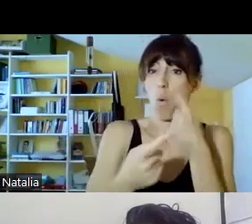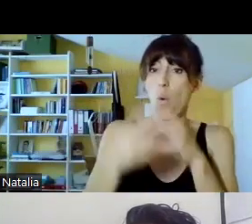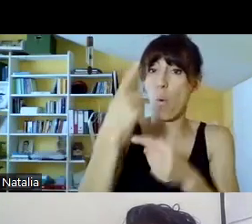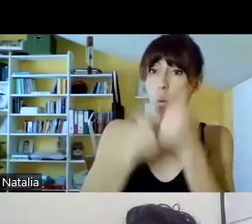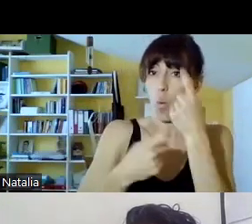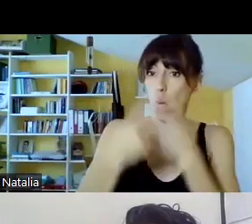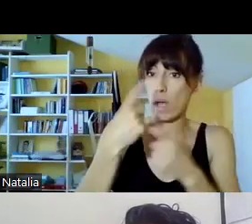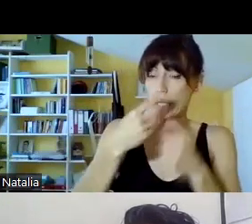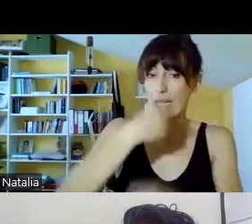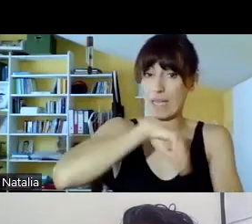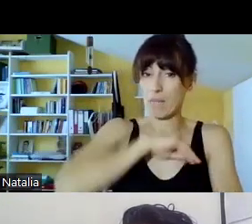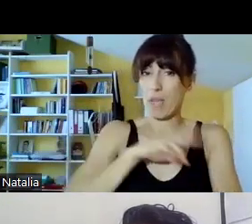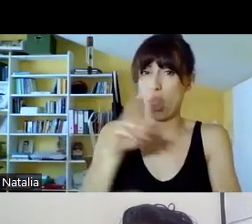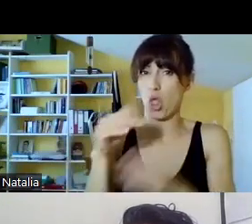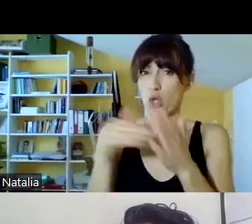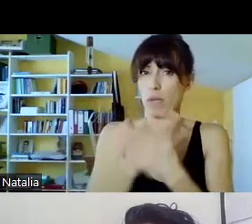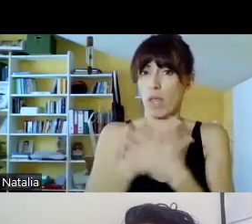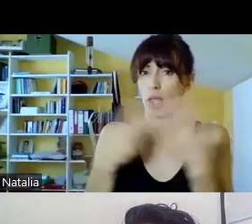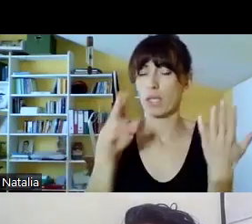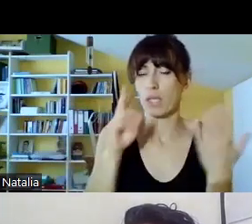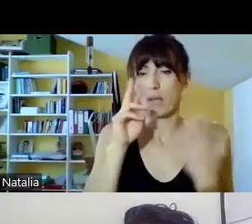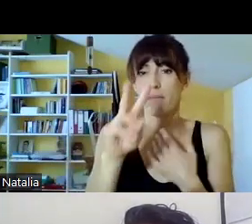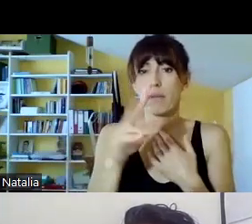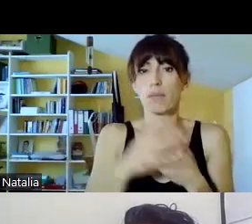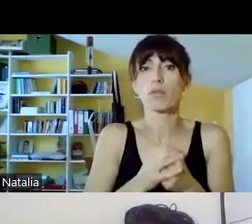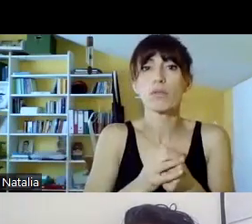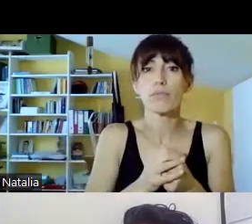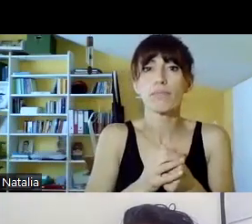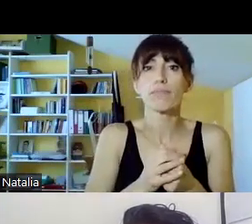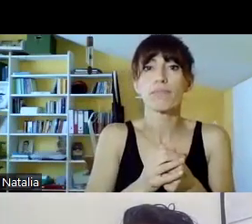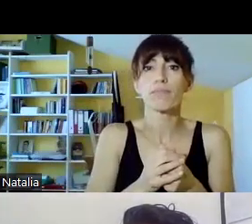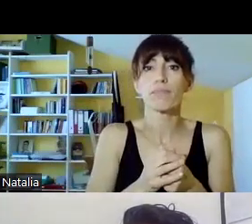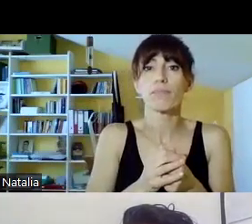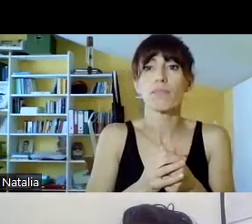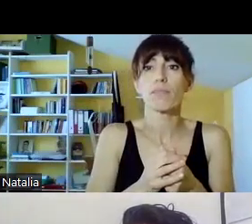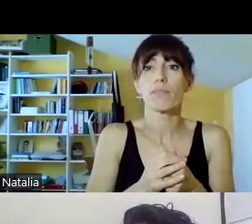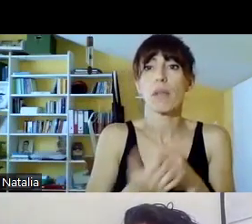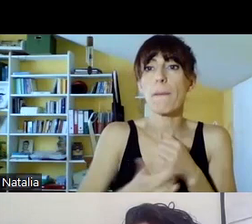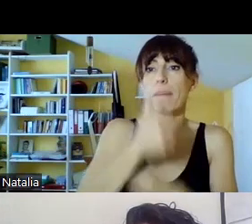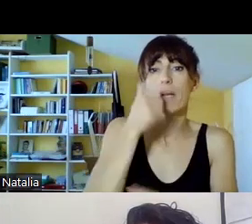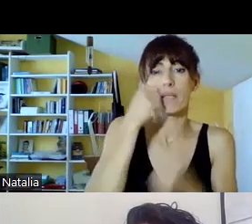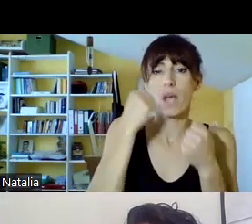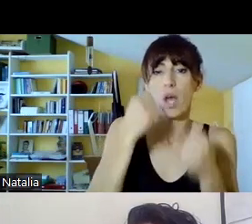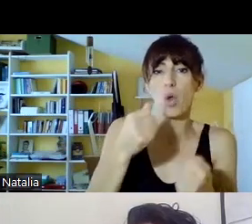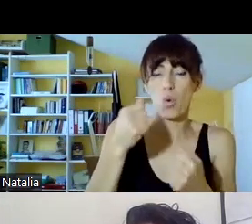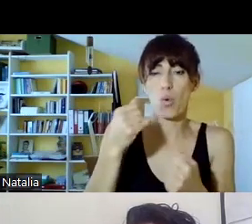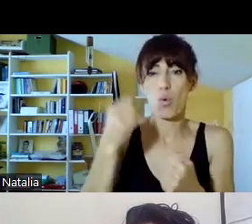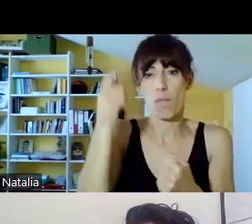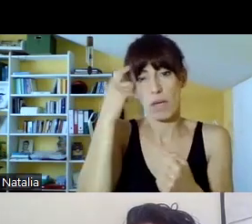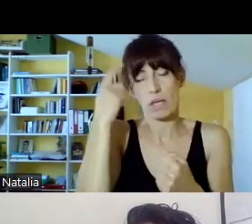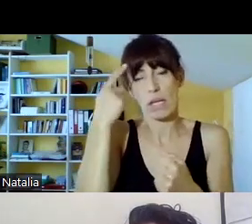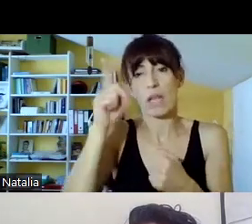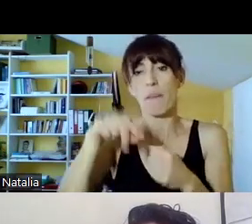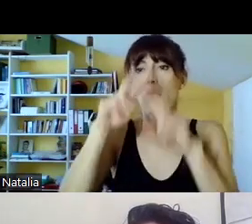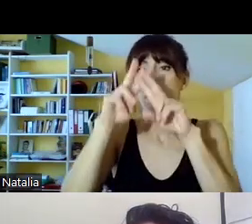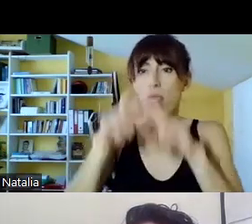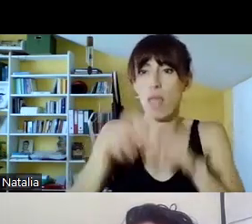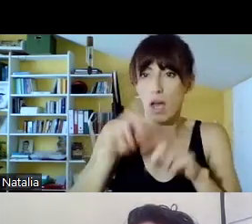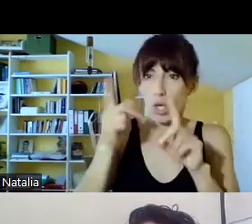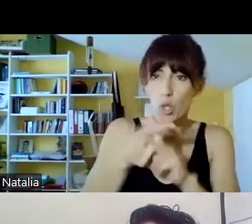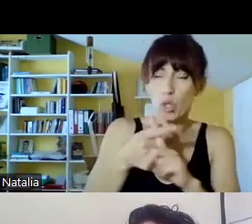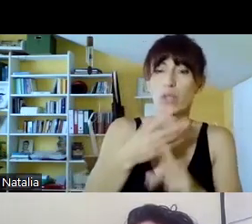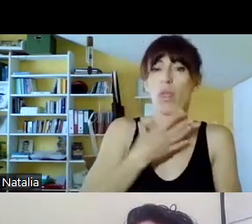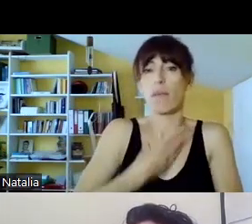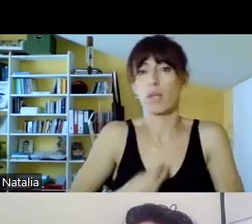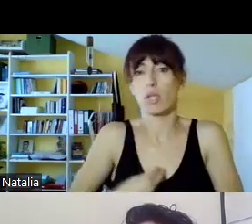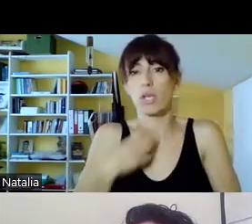España 2017, donde vemos las prevalencias de mala salud mental y de diagnósticos de depresión y ansiedad según grupos